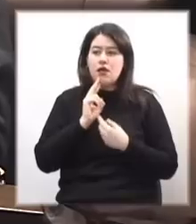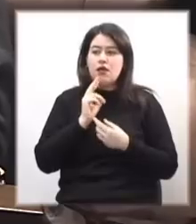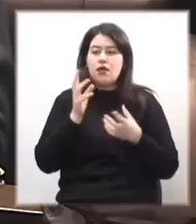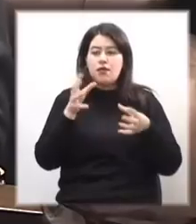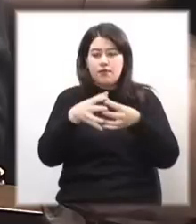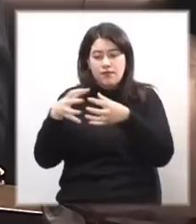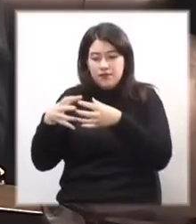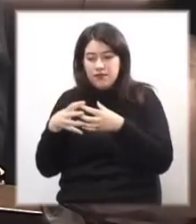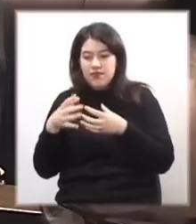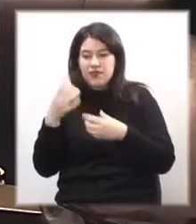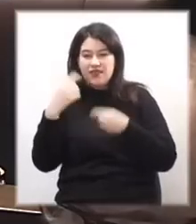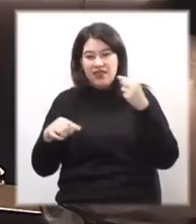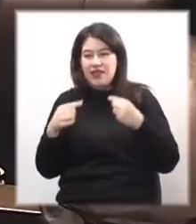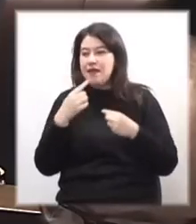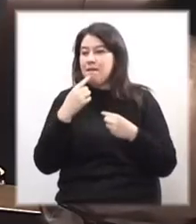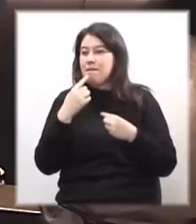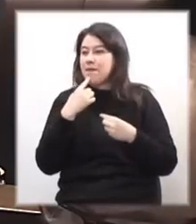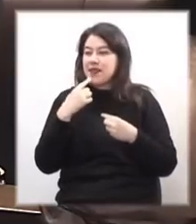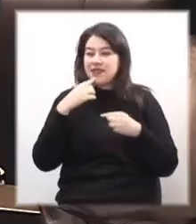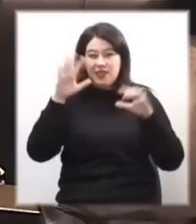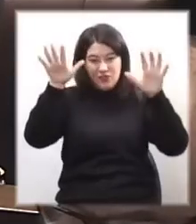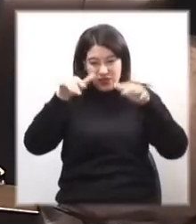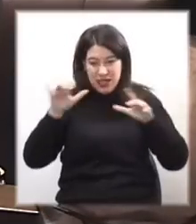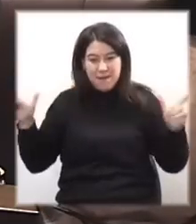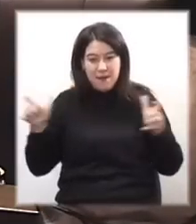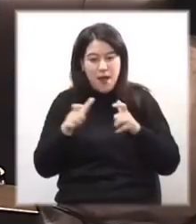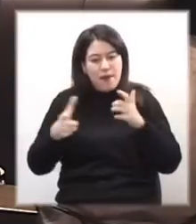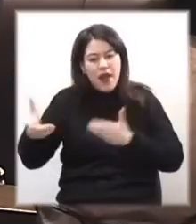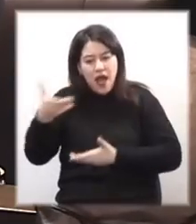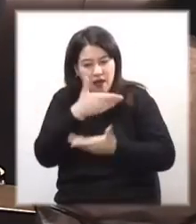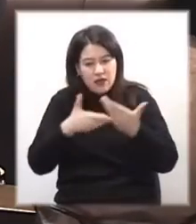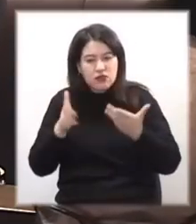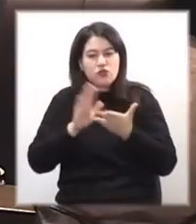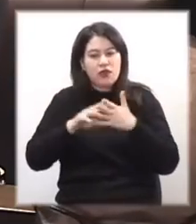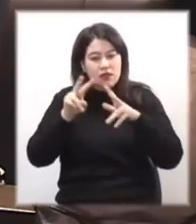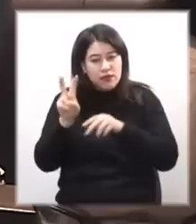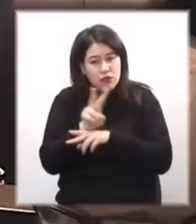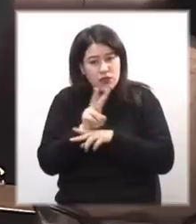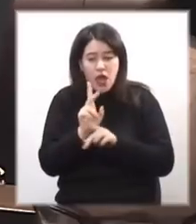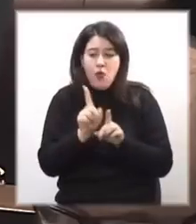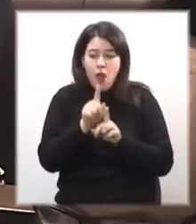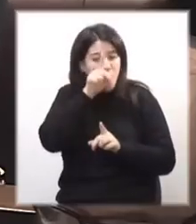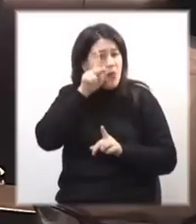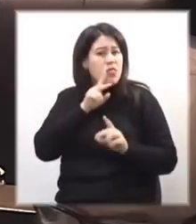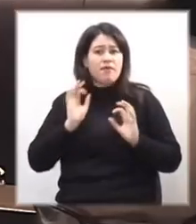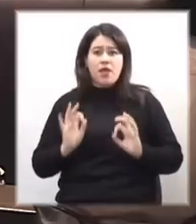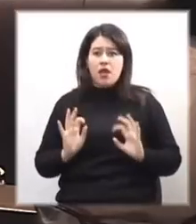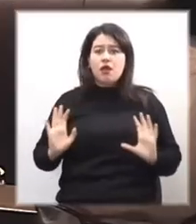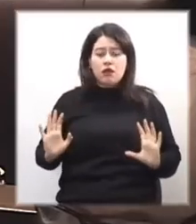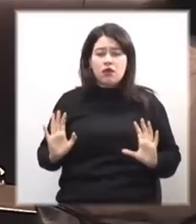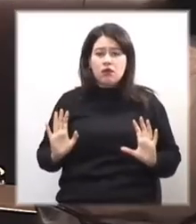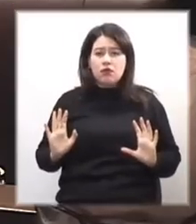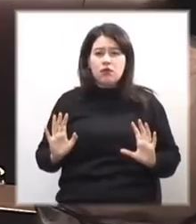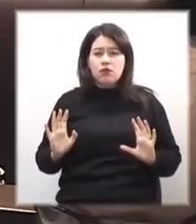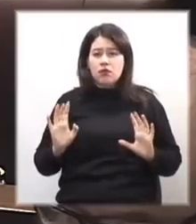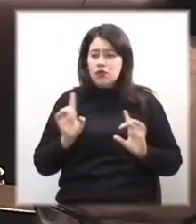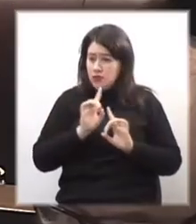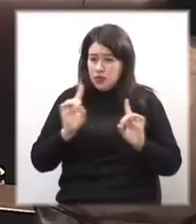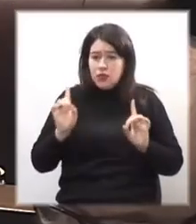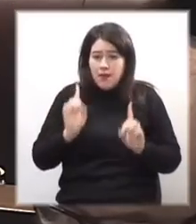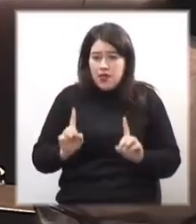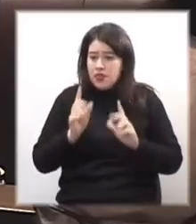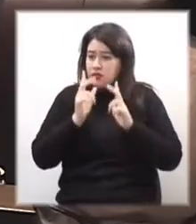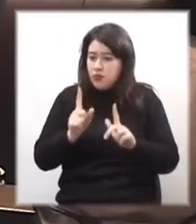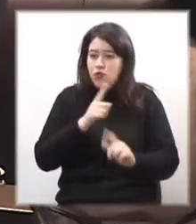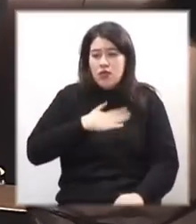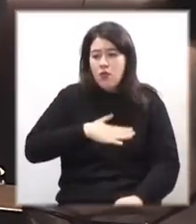por seguridad. En aquellas cosas que no sostenemos o que no podemos acordar, decimos que no estamos de acuerdo